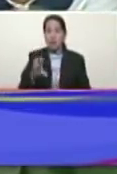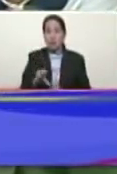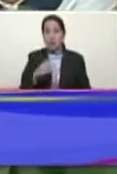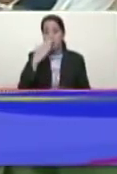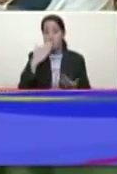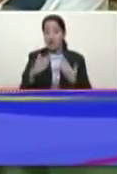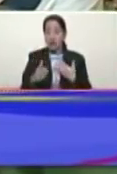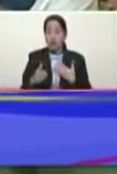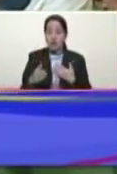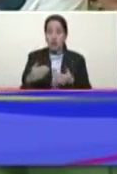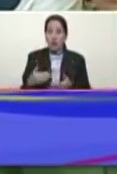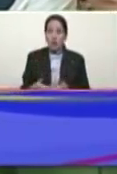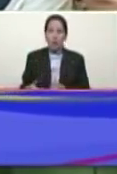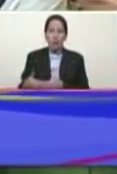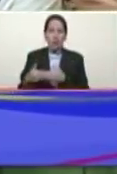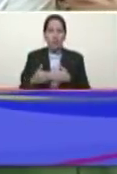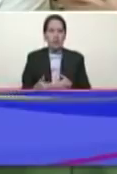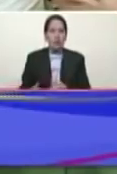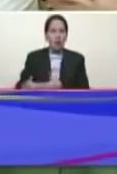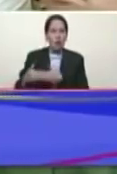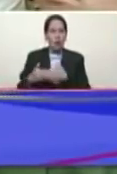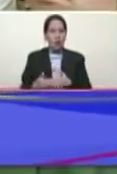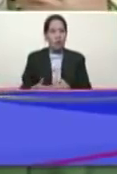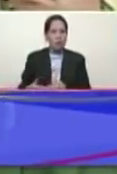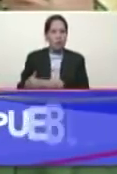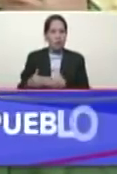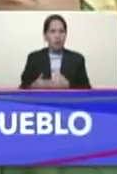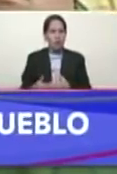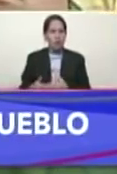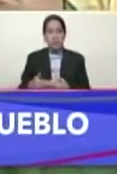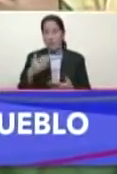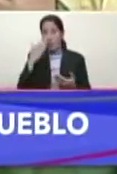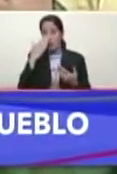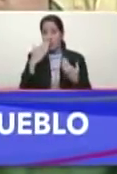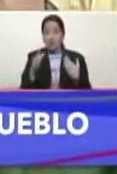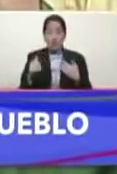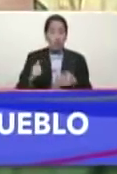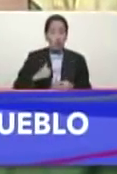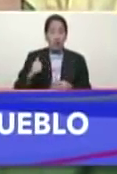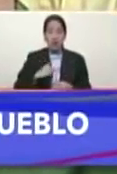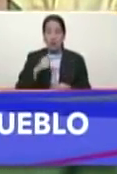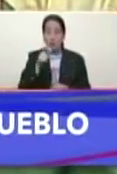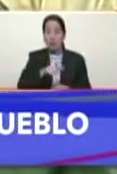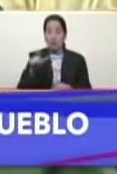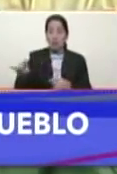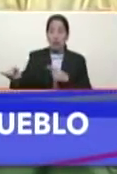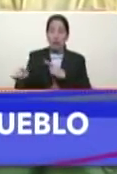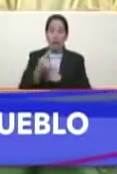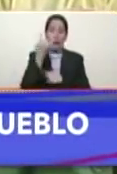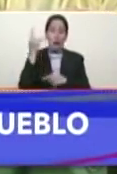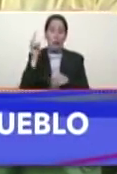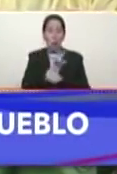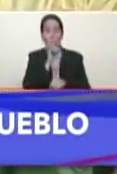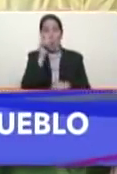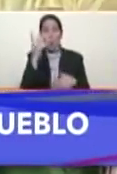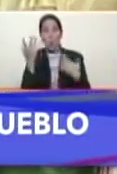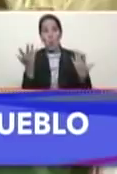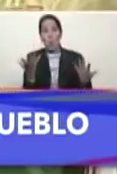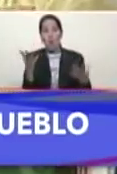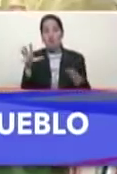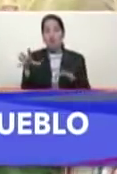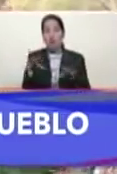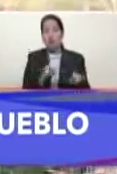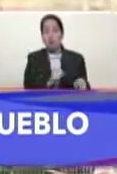imperialismo y para la defensa de la patria frente a cualquier traidor que sea comprado por el imperialismo.